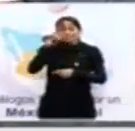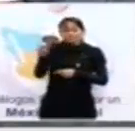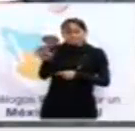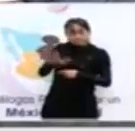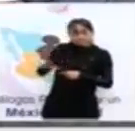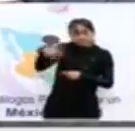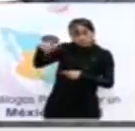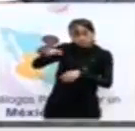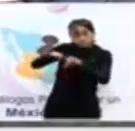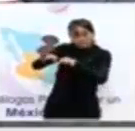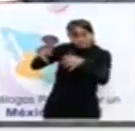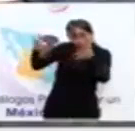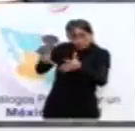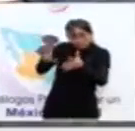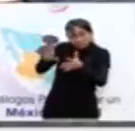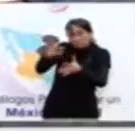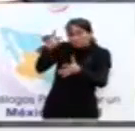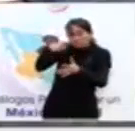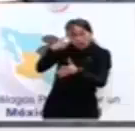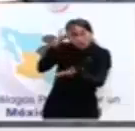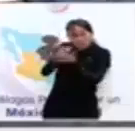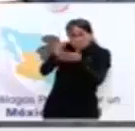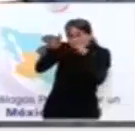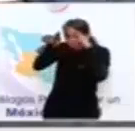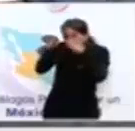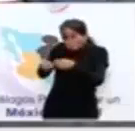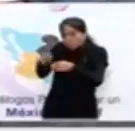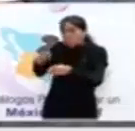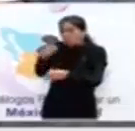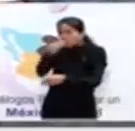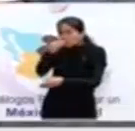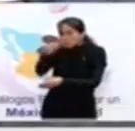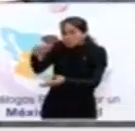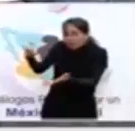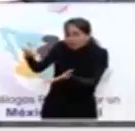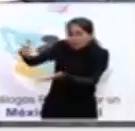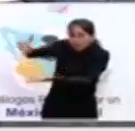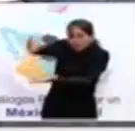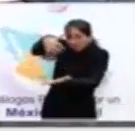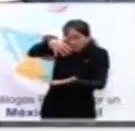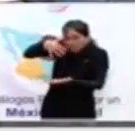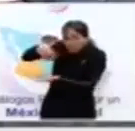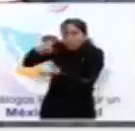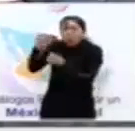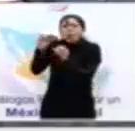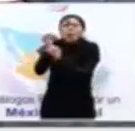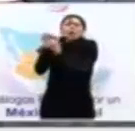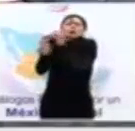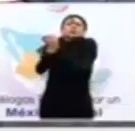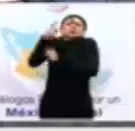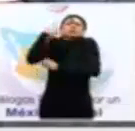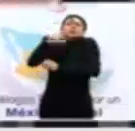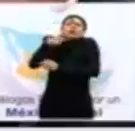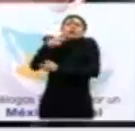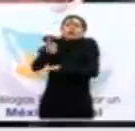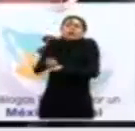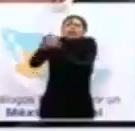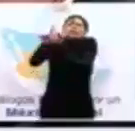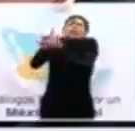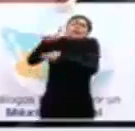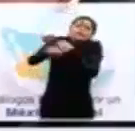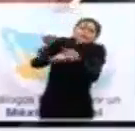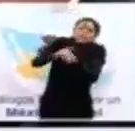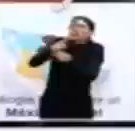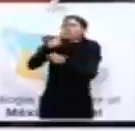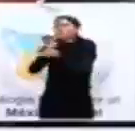para producir alimentos o bienes agropecuarios. Da mucho más que eso, pero eso no lo